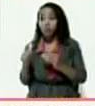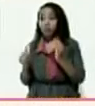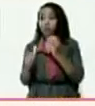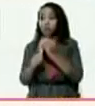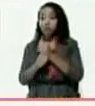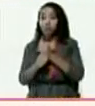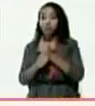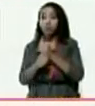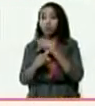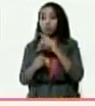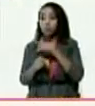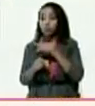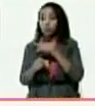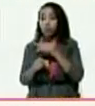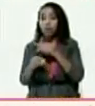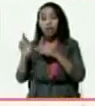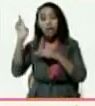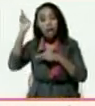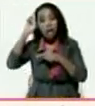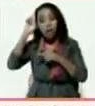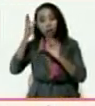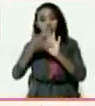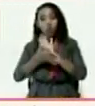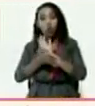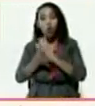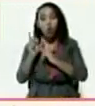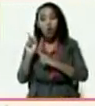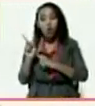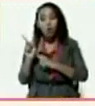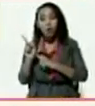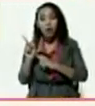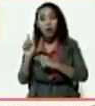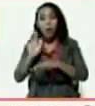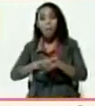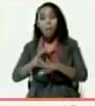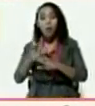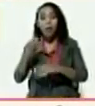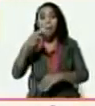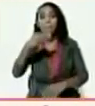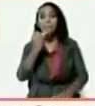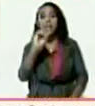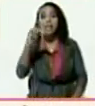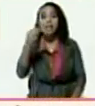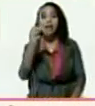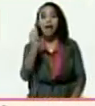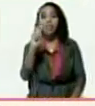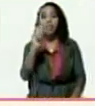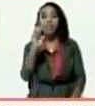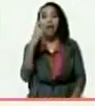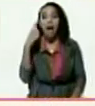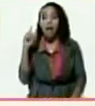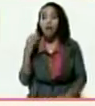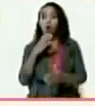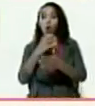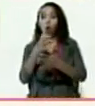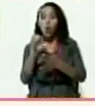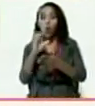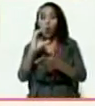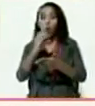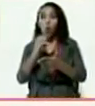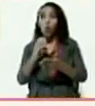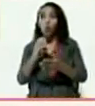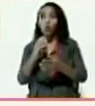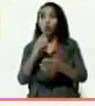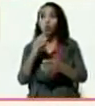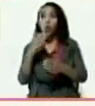la razón, porque creo que fue Piñate que dijo que había salido un comunicado. Piñato, ¿verdad?